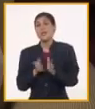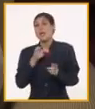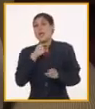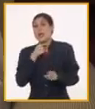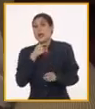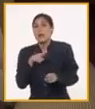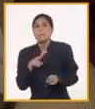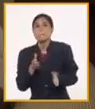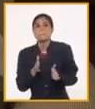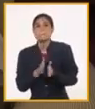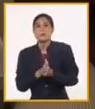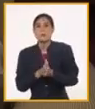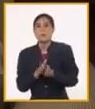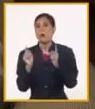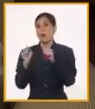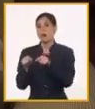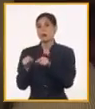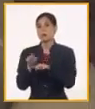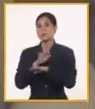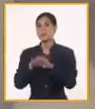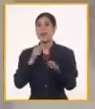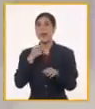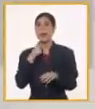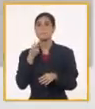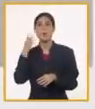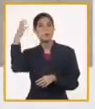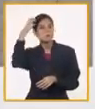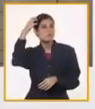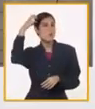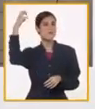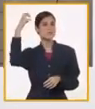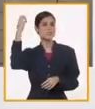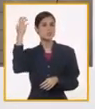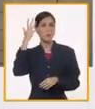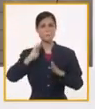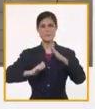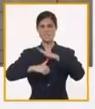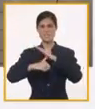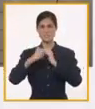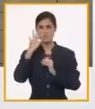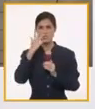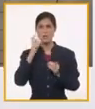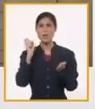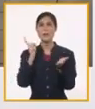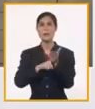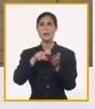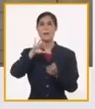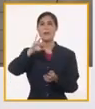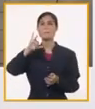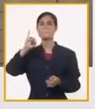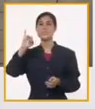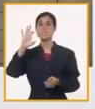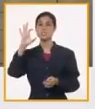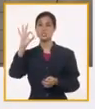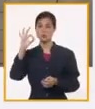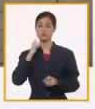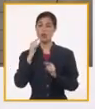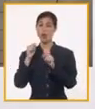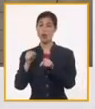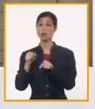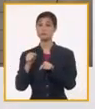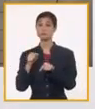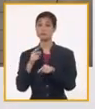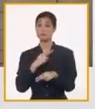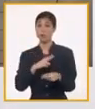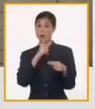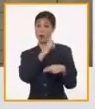allá, Prío, el que toma posesión, salía grave, entraba... Y ahí, bueno,